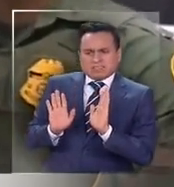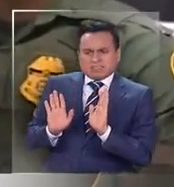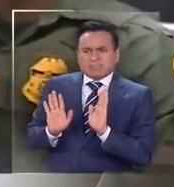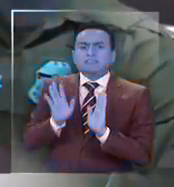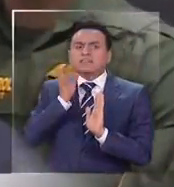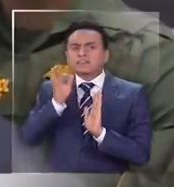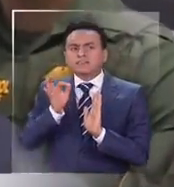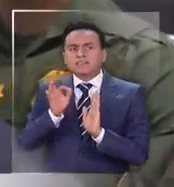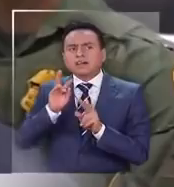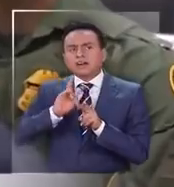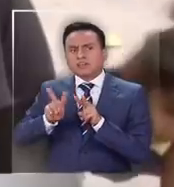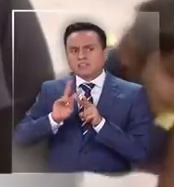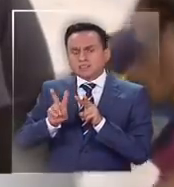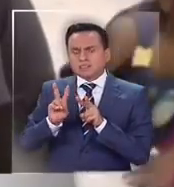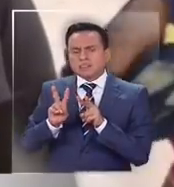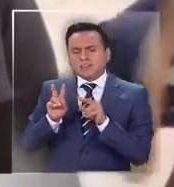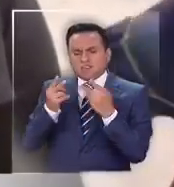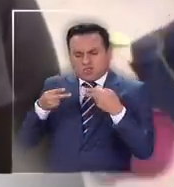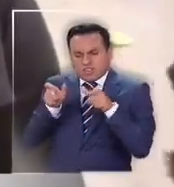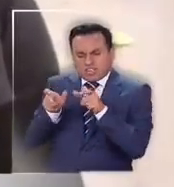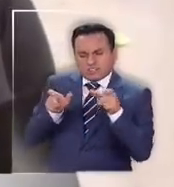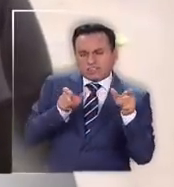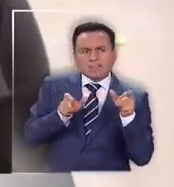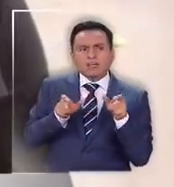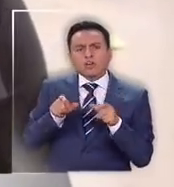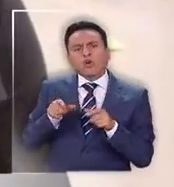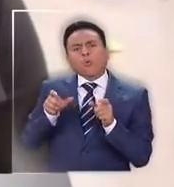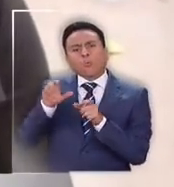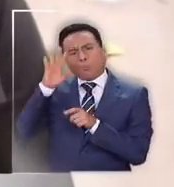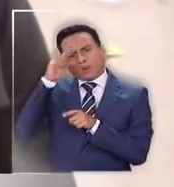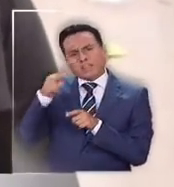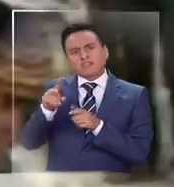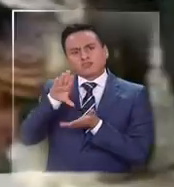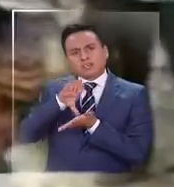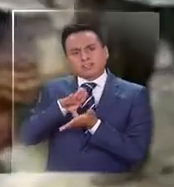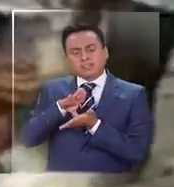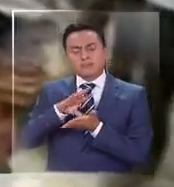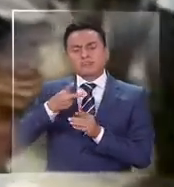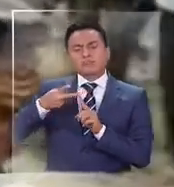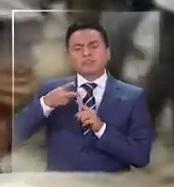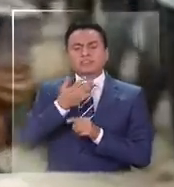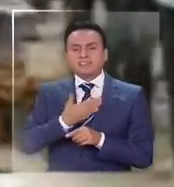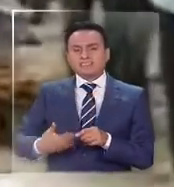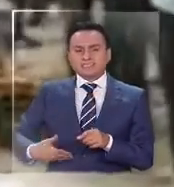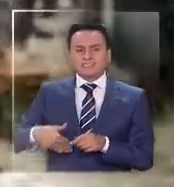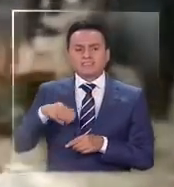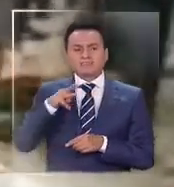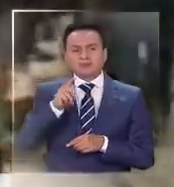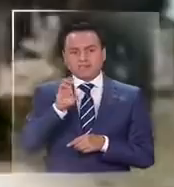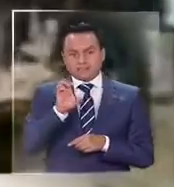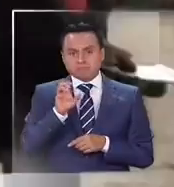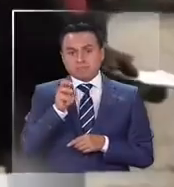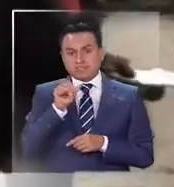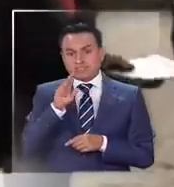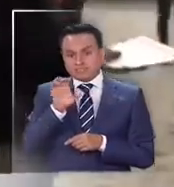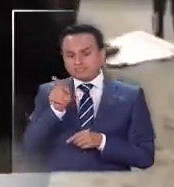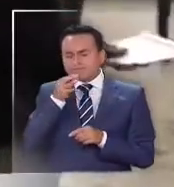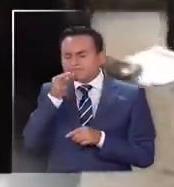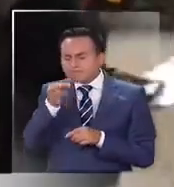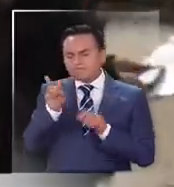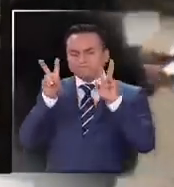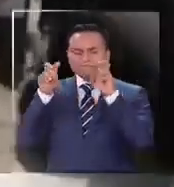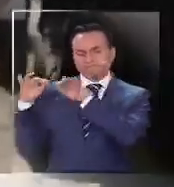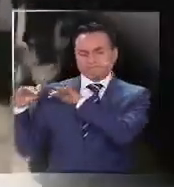ordenaba entonces reforzar la frontera con personal de la Guardia Nacional. El vicepresidente estadounidense Mike Pence calificó